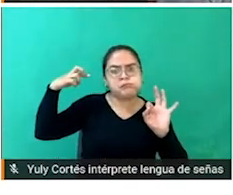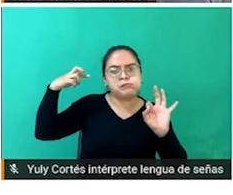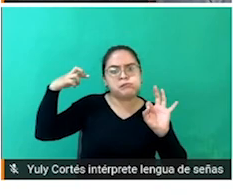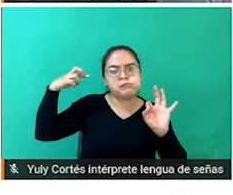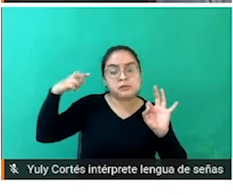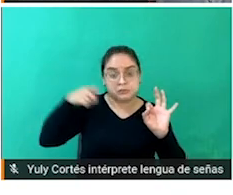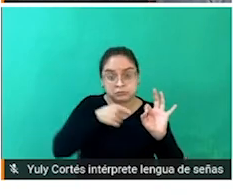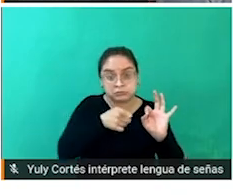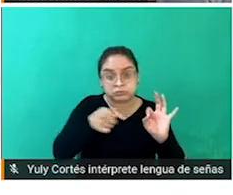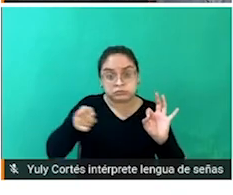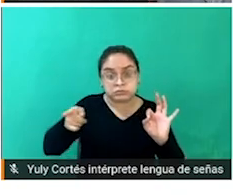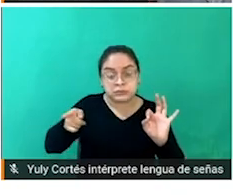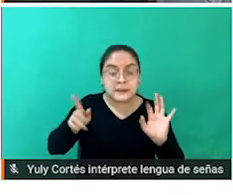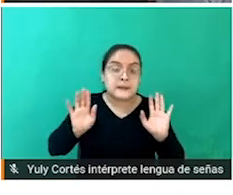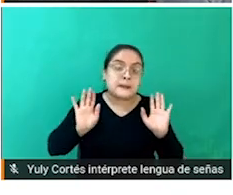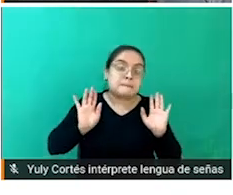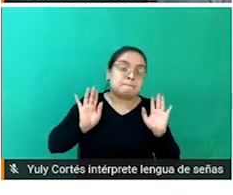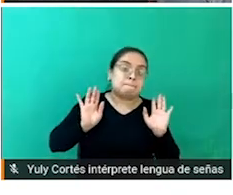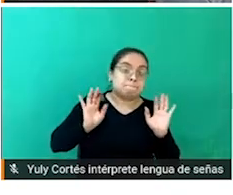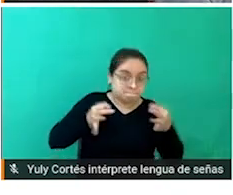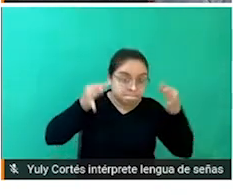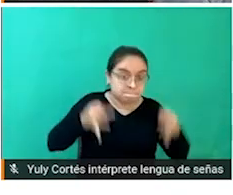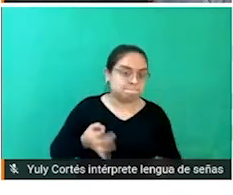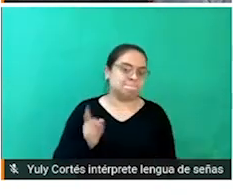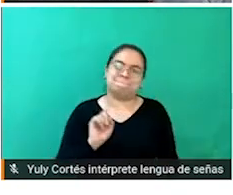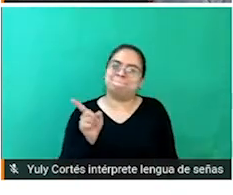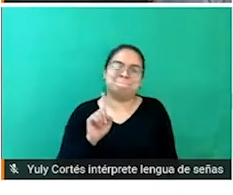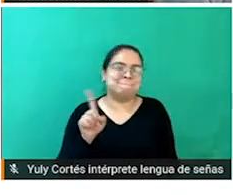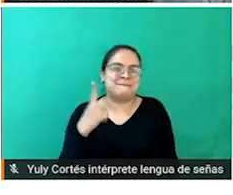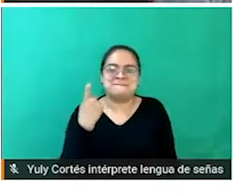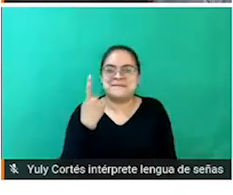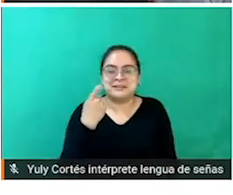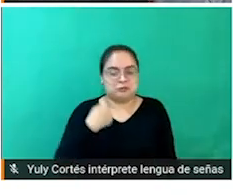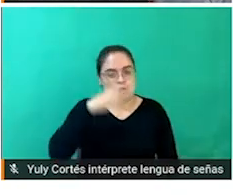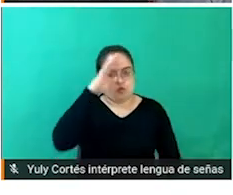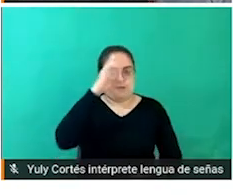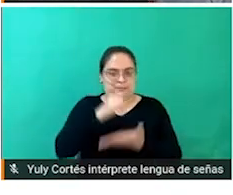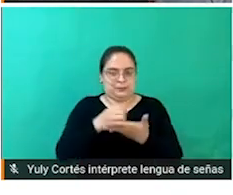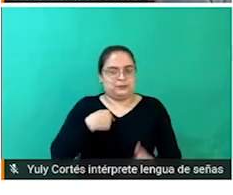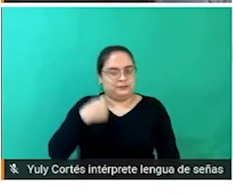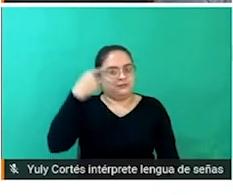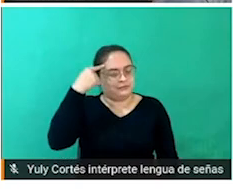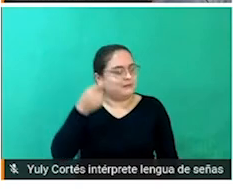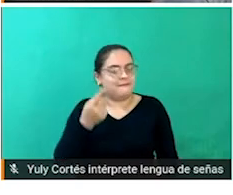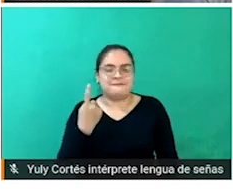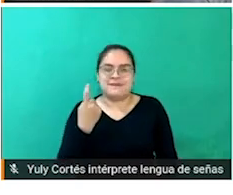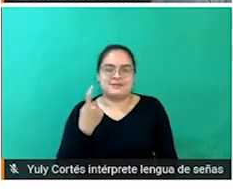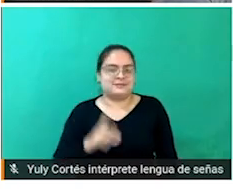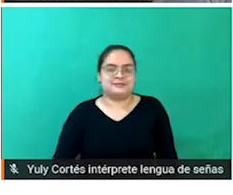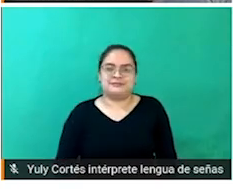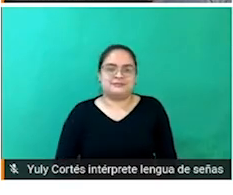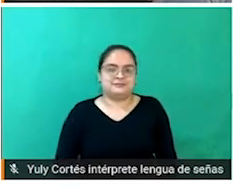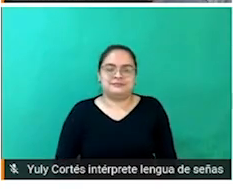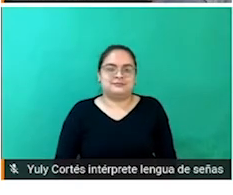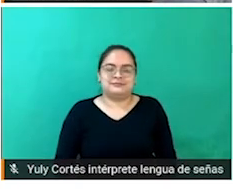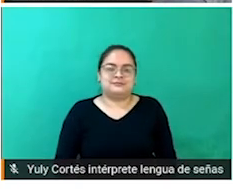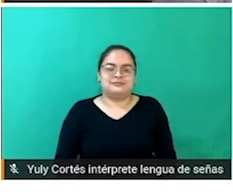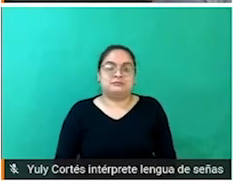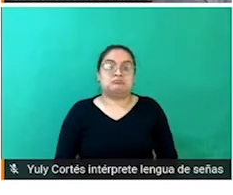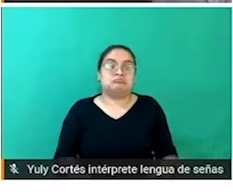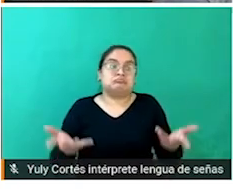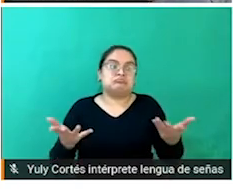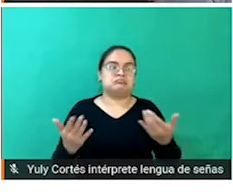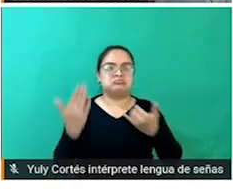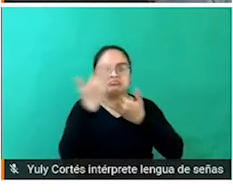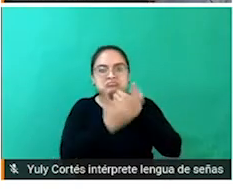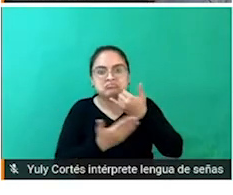Realmente, yo digo que no, aún no. Y esto no es un tema regional